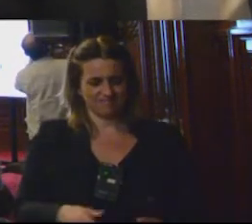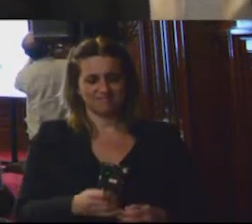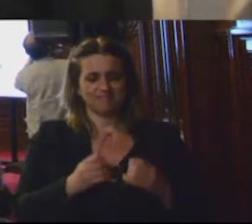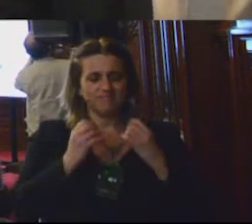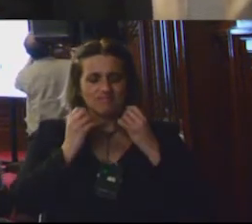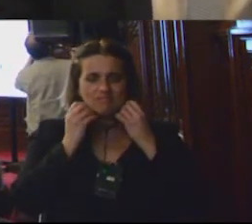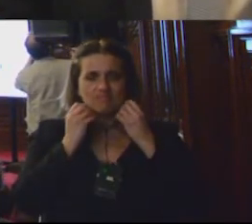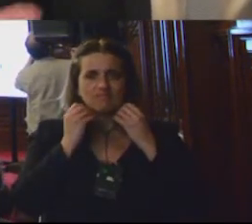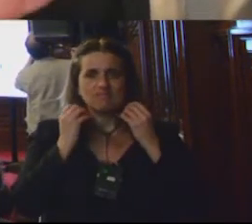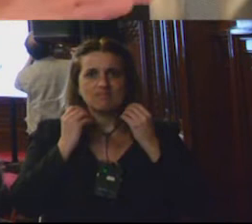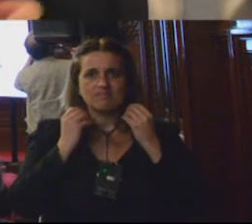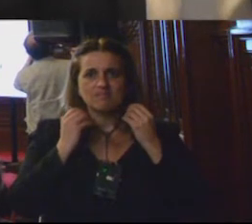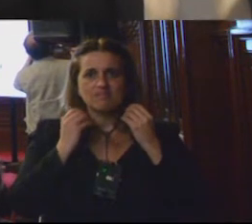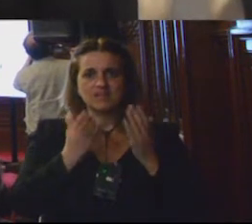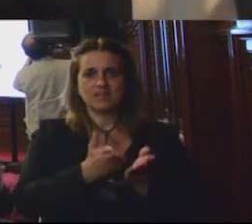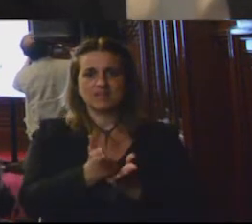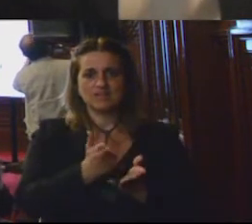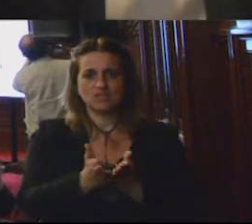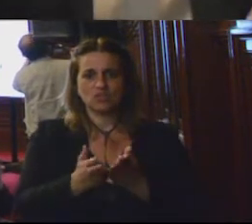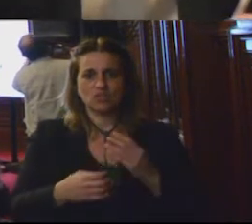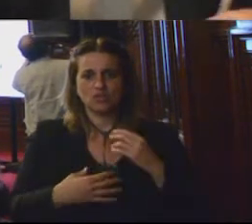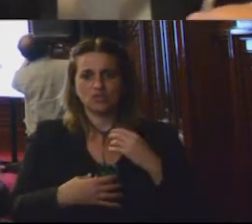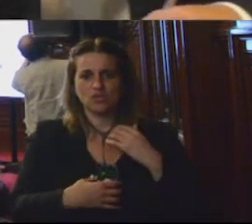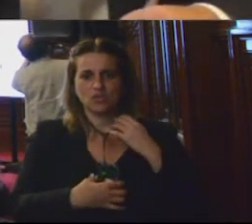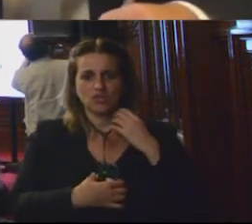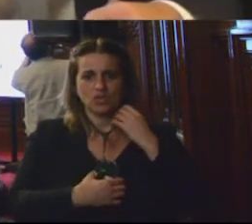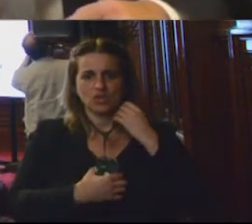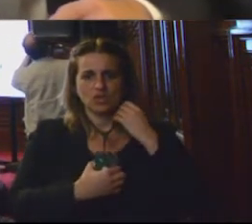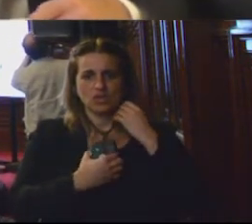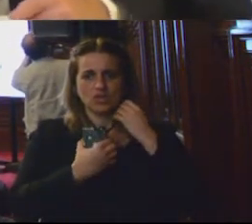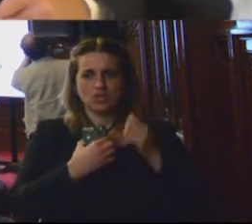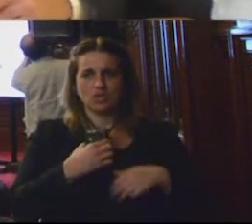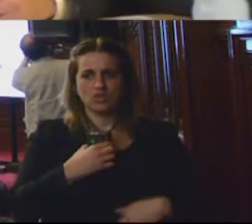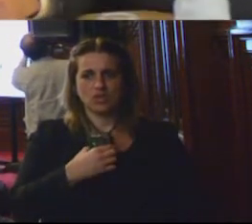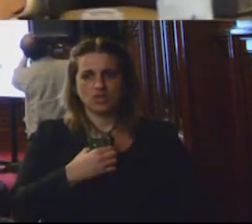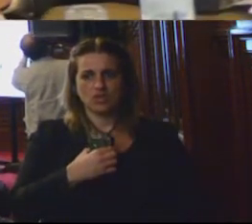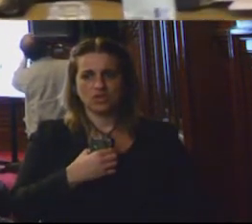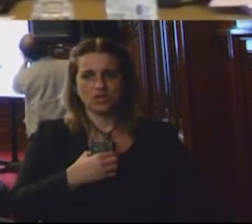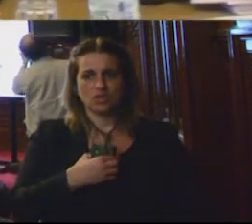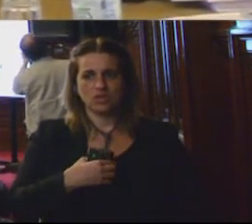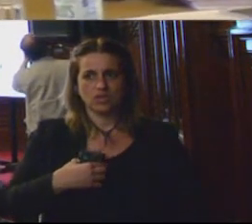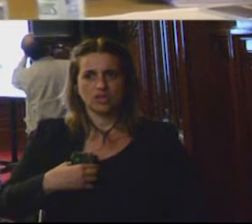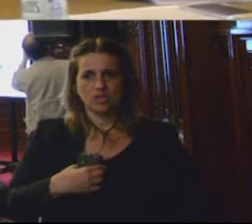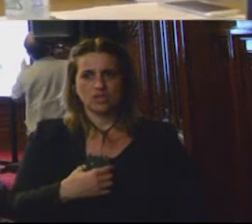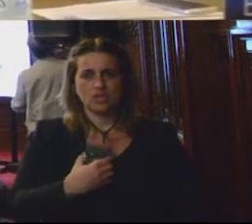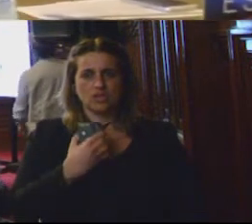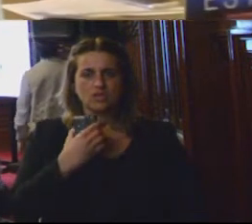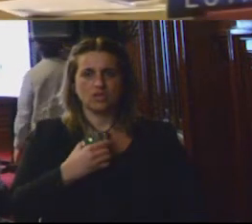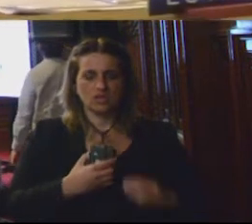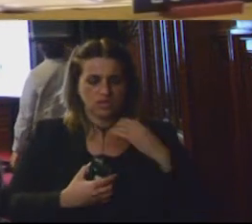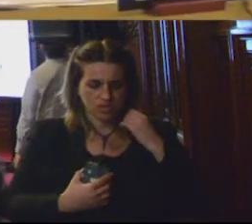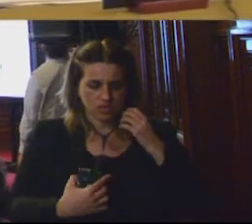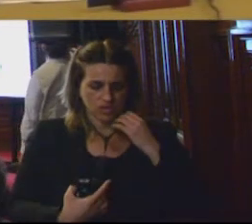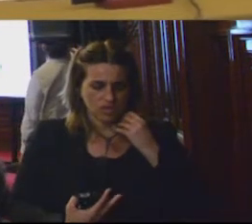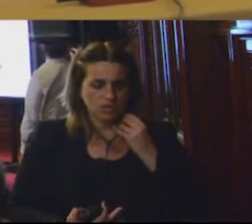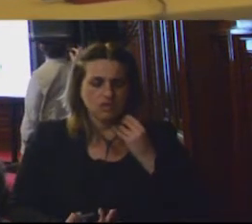de nuestra Cancillería. Al señor Admilson Santos, jefe de despacho sustituto del ministro